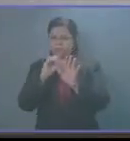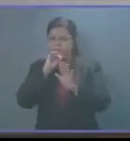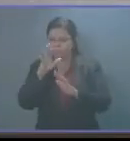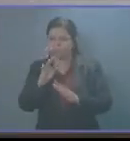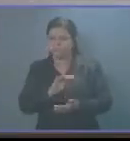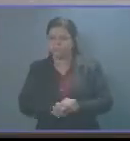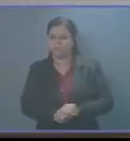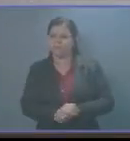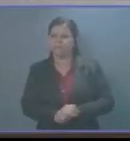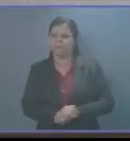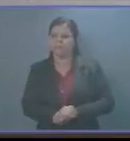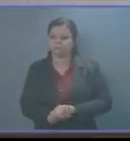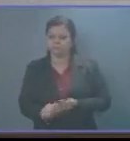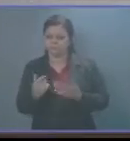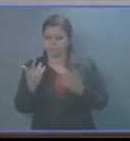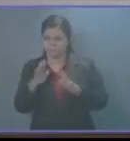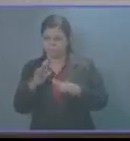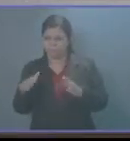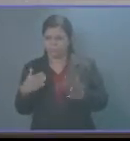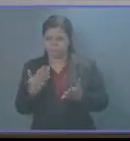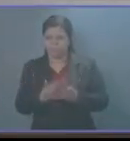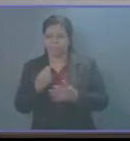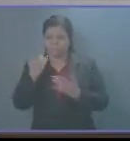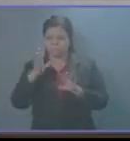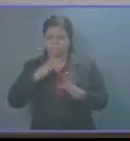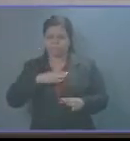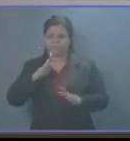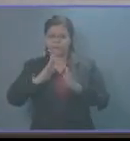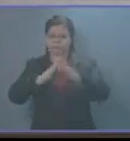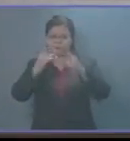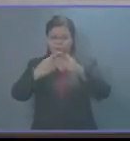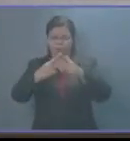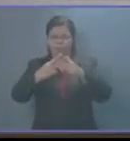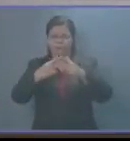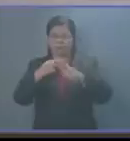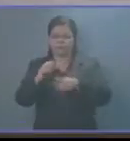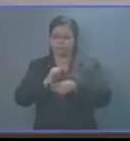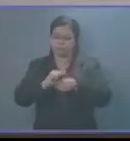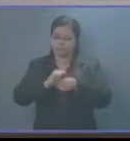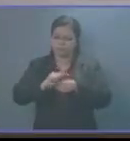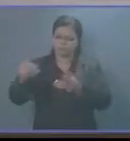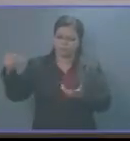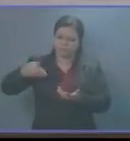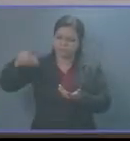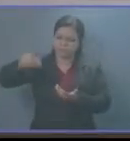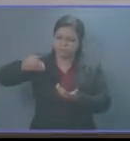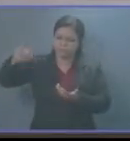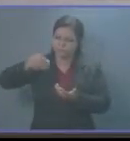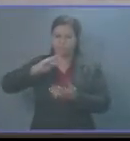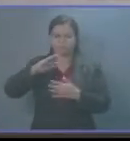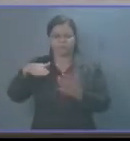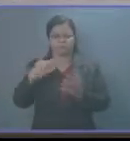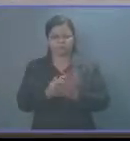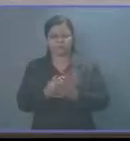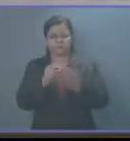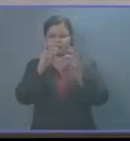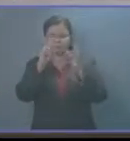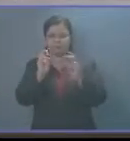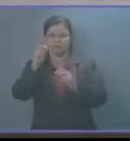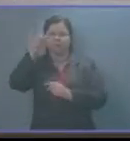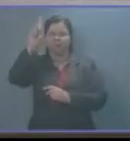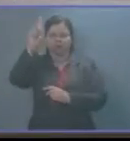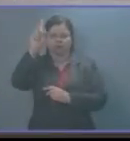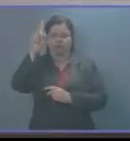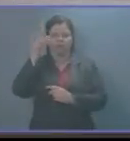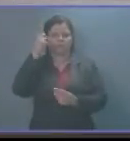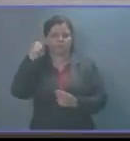ciudad ya poseía un templo dedicado a practicar y enseñar la doctrina relativa a Dios. Fue